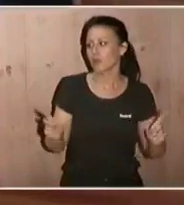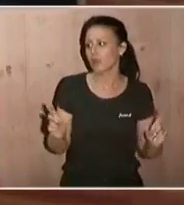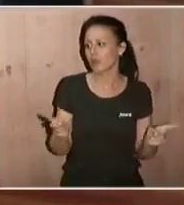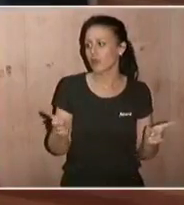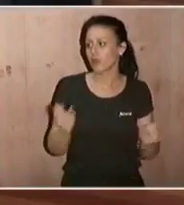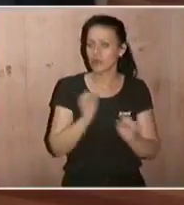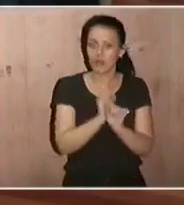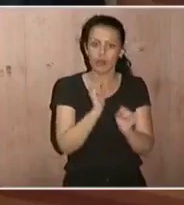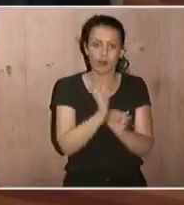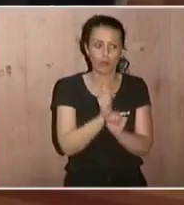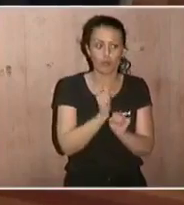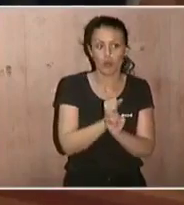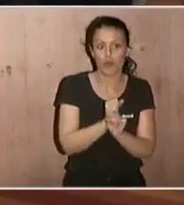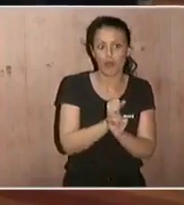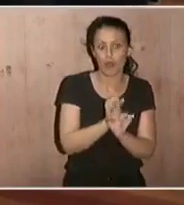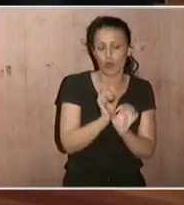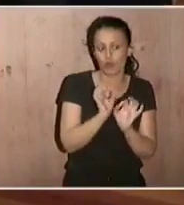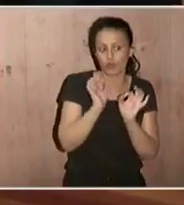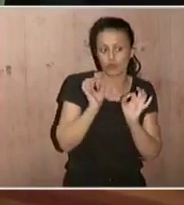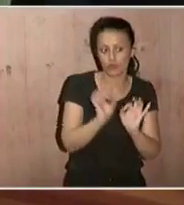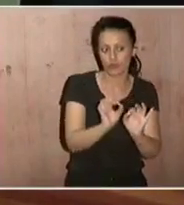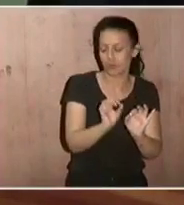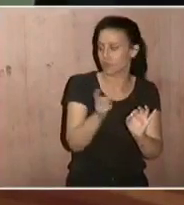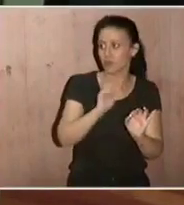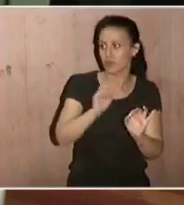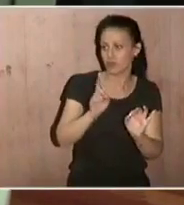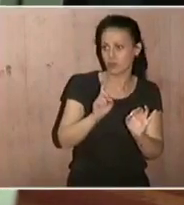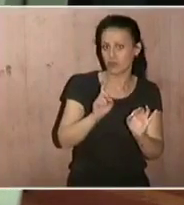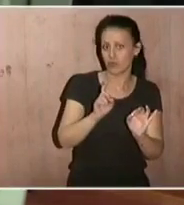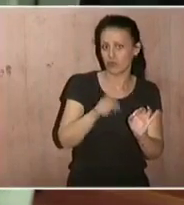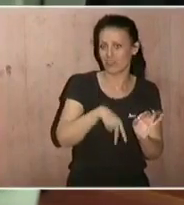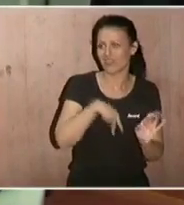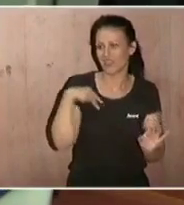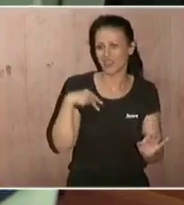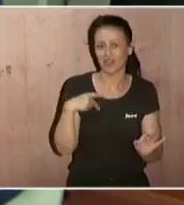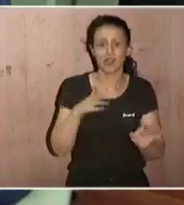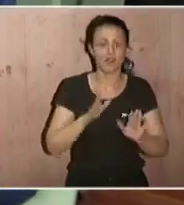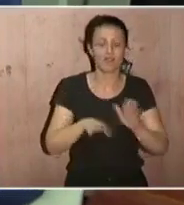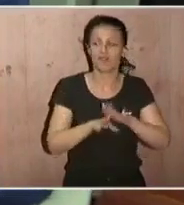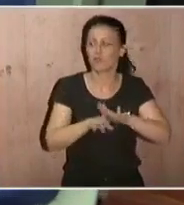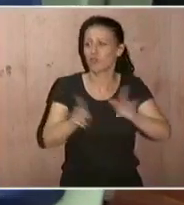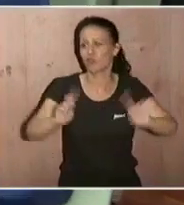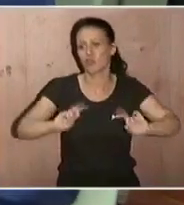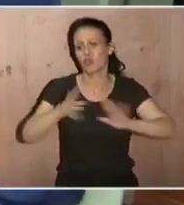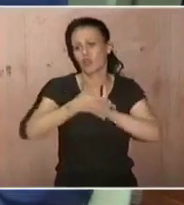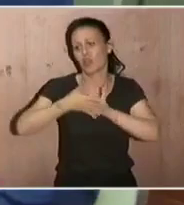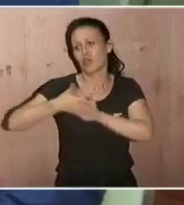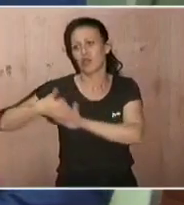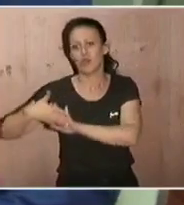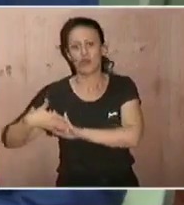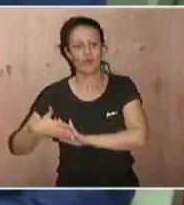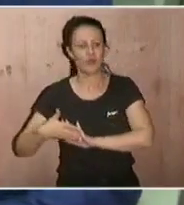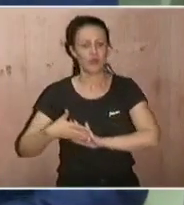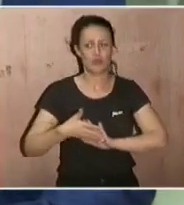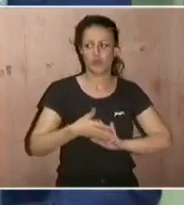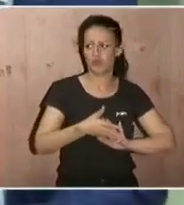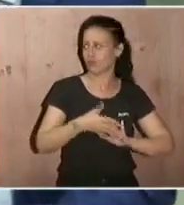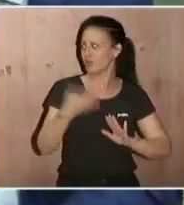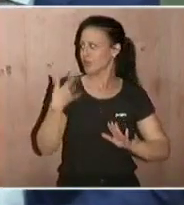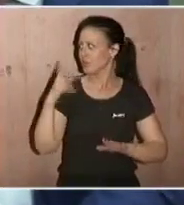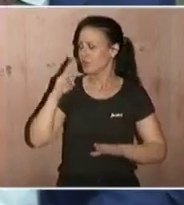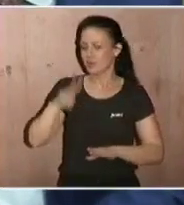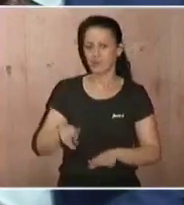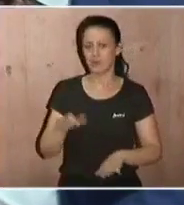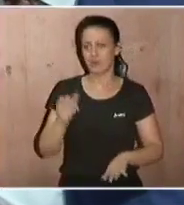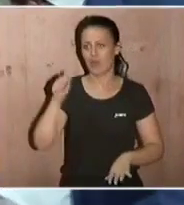labor sesgada. No sigo, porque me está quedando ya el discurso en plan epístola moral a Fabio y no es el